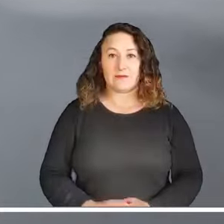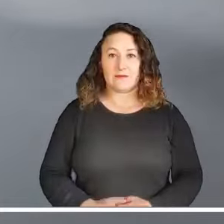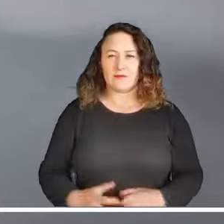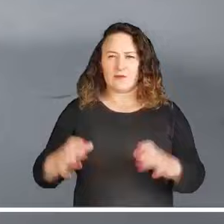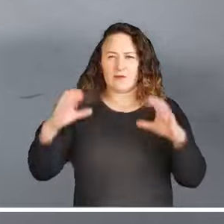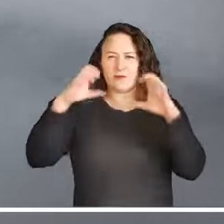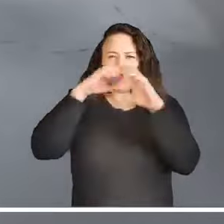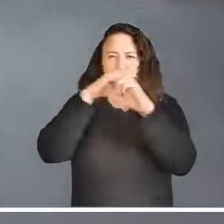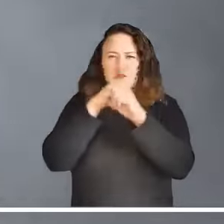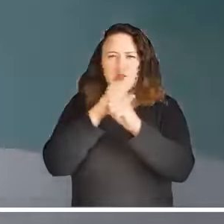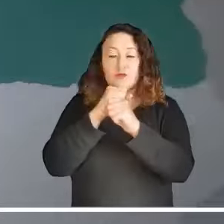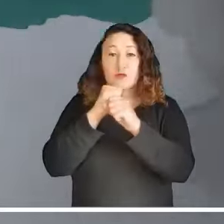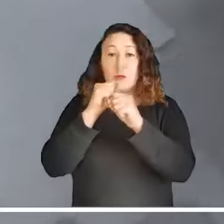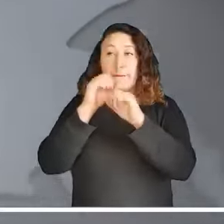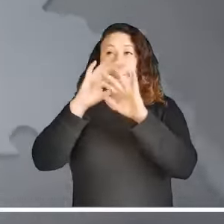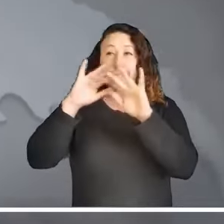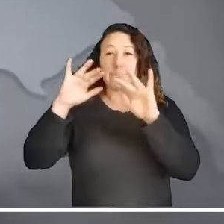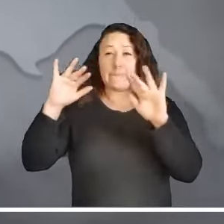Huila.